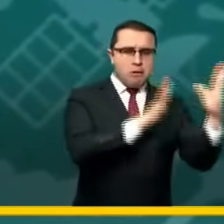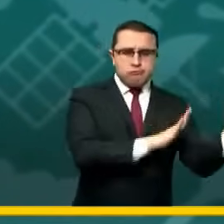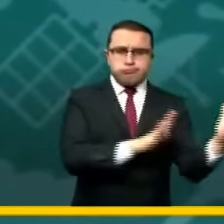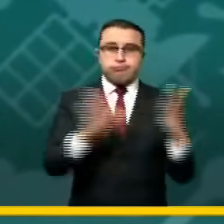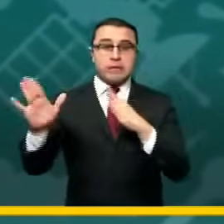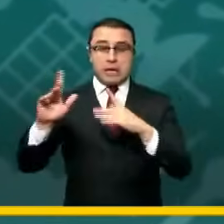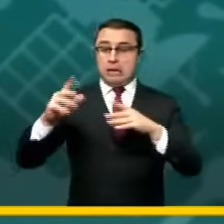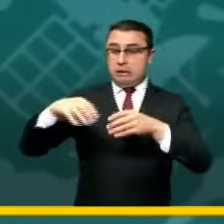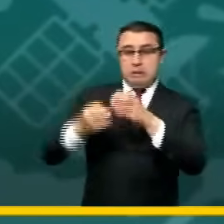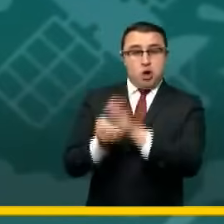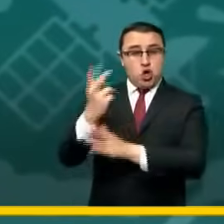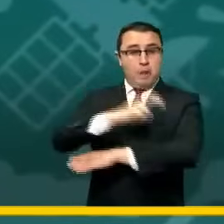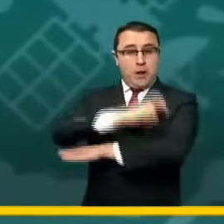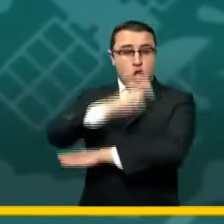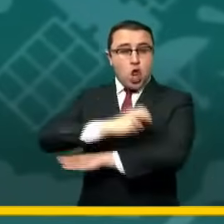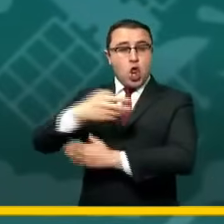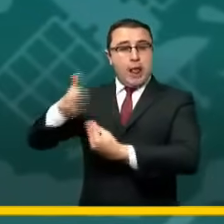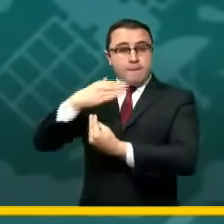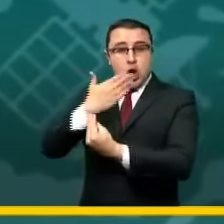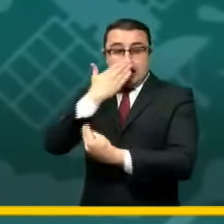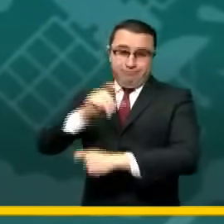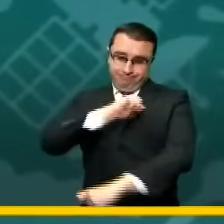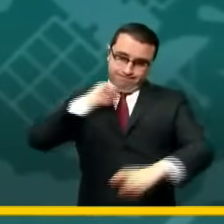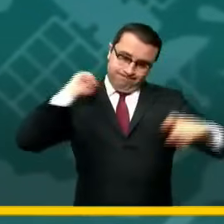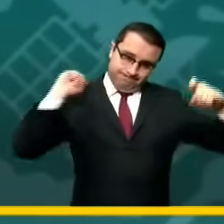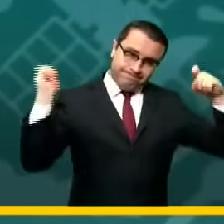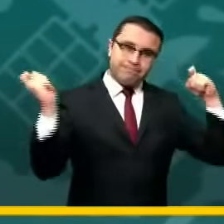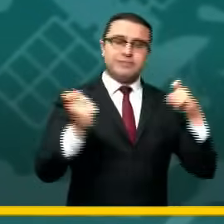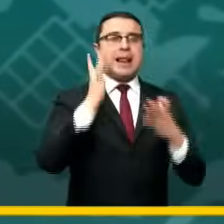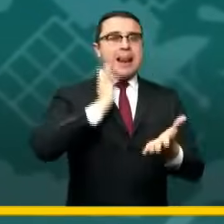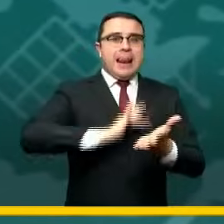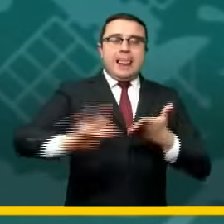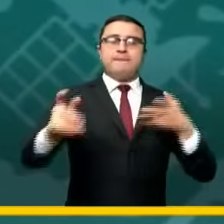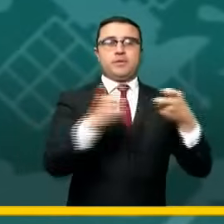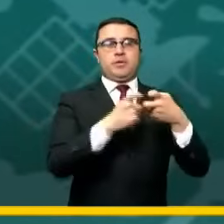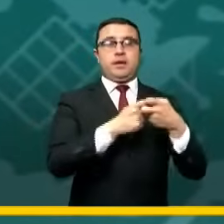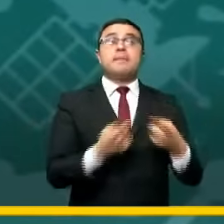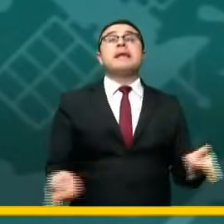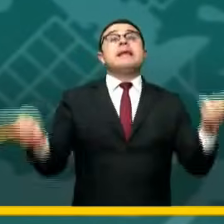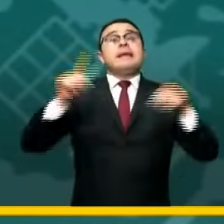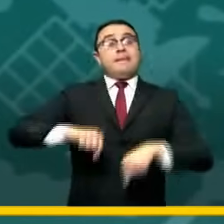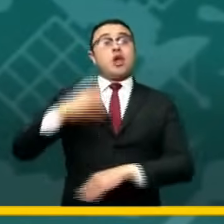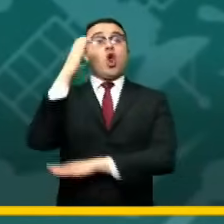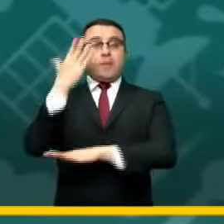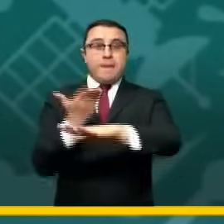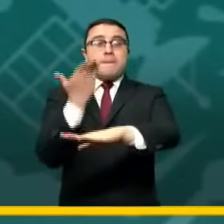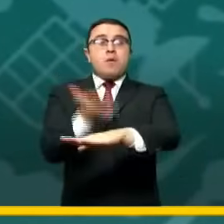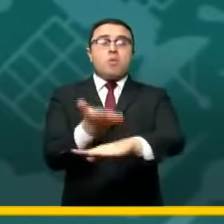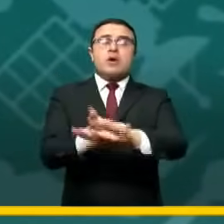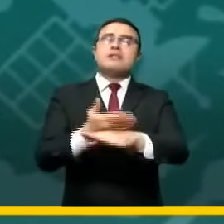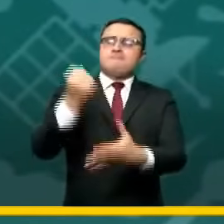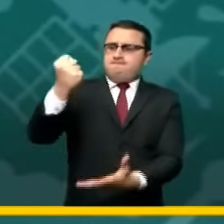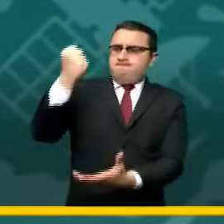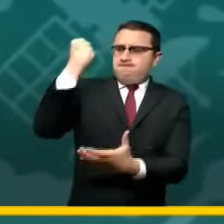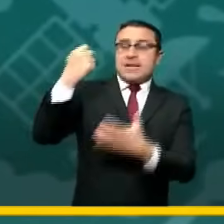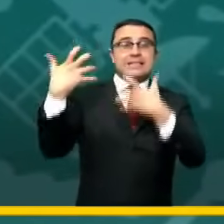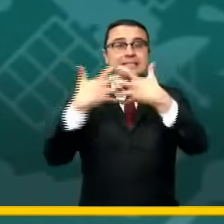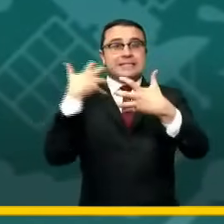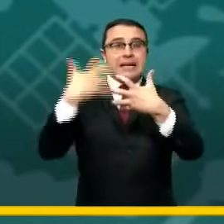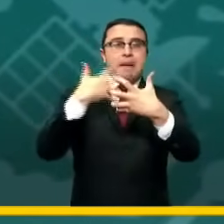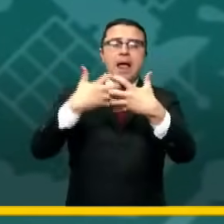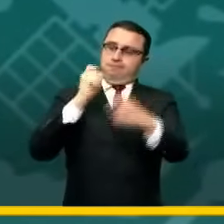descarbonizada. Colombia ha propuesto la reestructuración del sistema financiero mundial, el cambio de